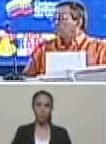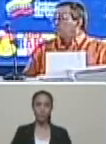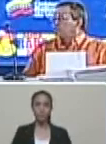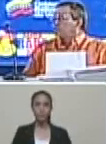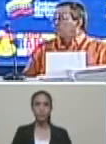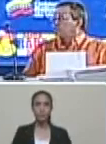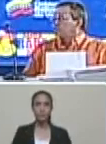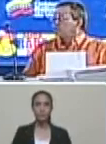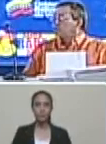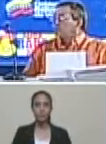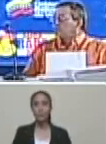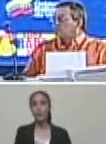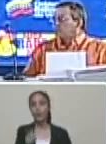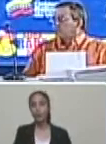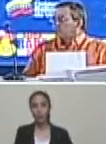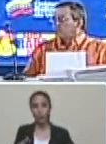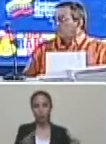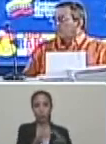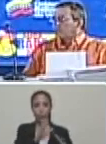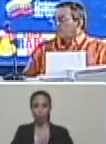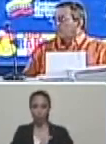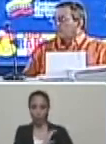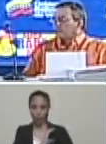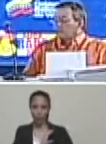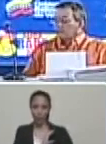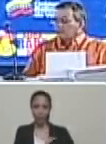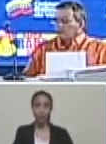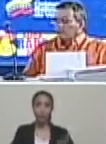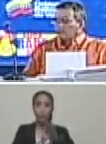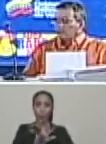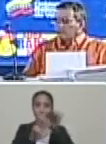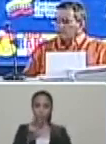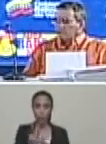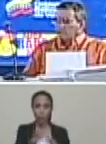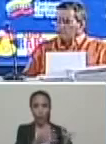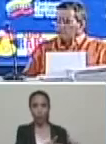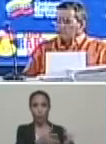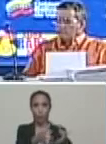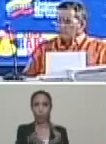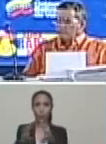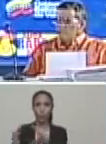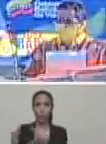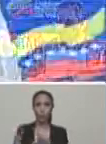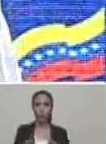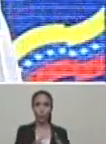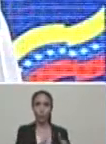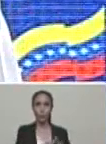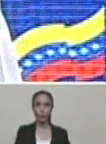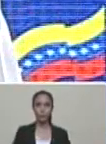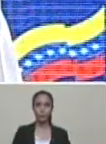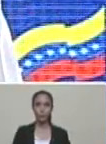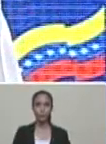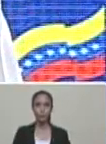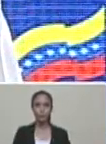y con el Comité Internacional de la Cruz Roja. Son tres organizaciones. La Federación